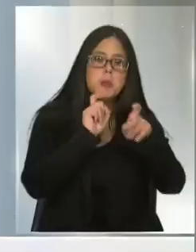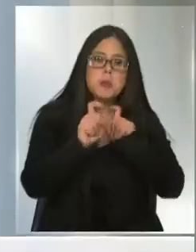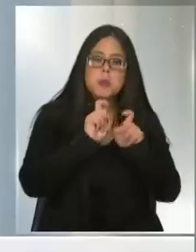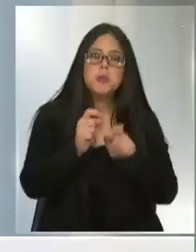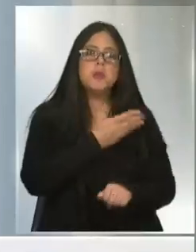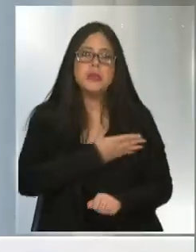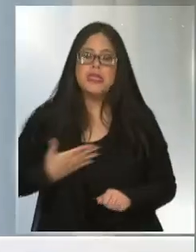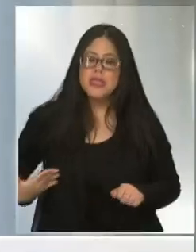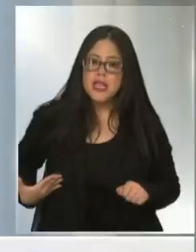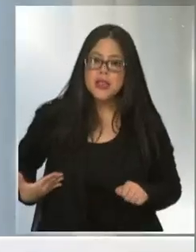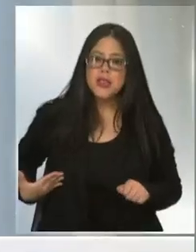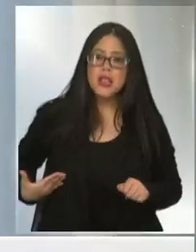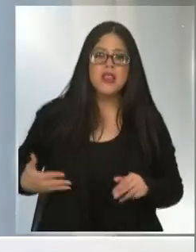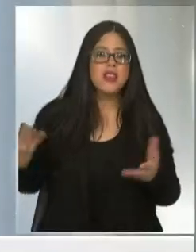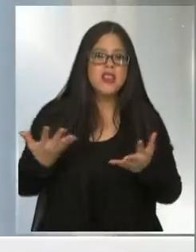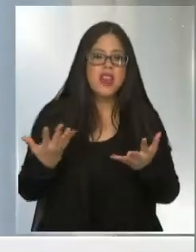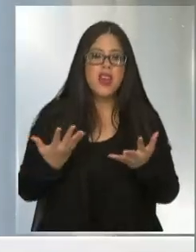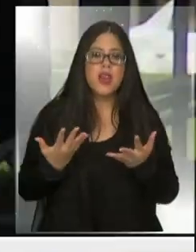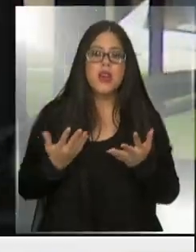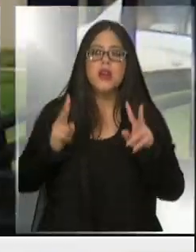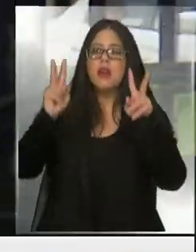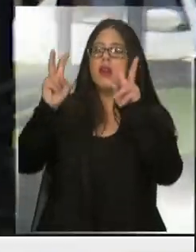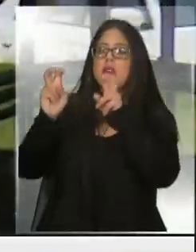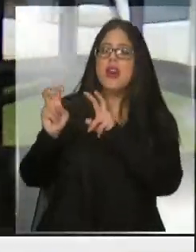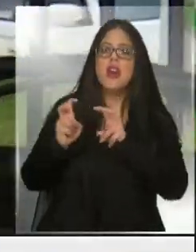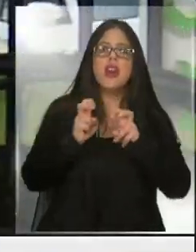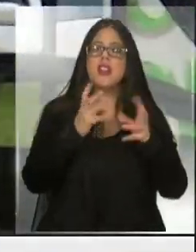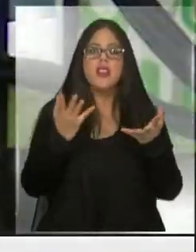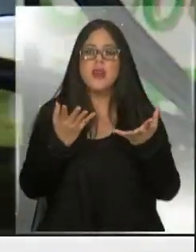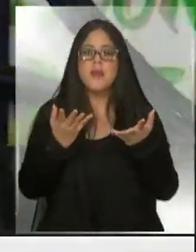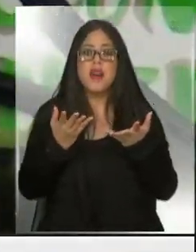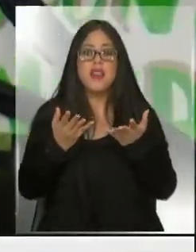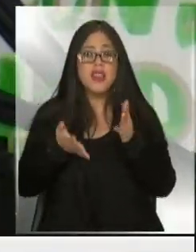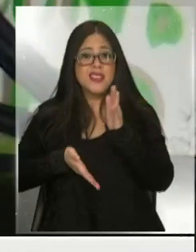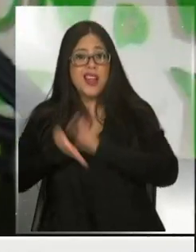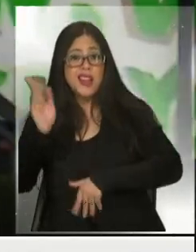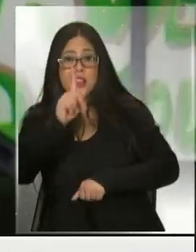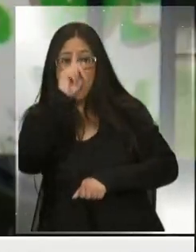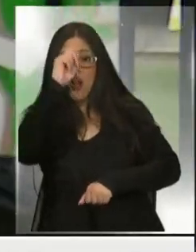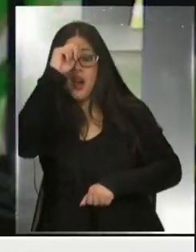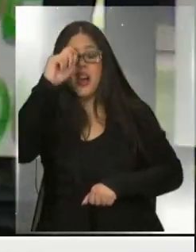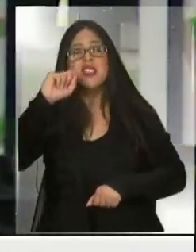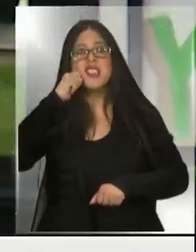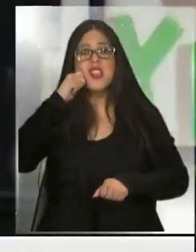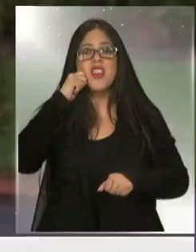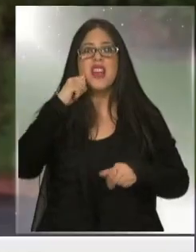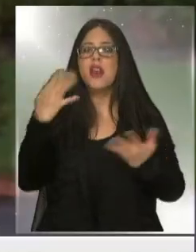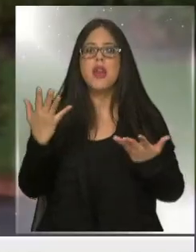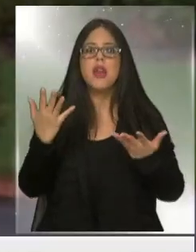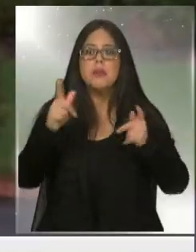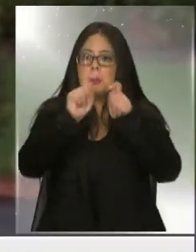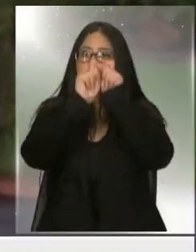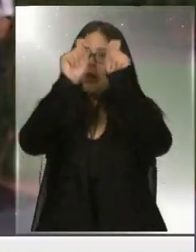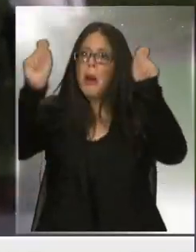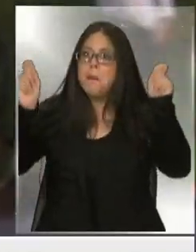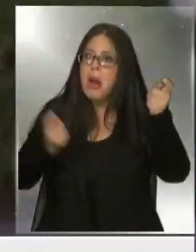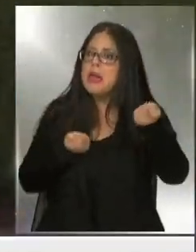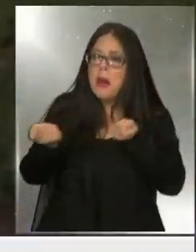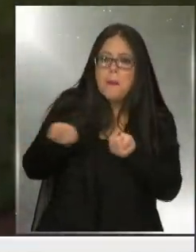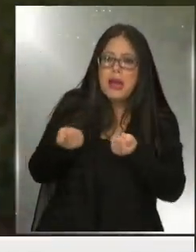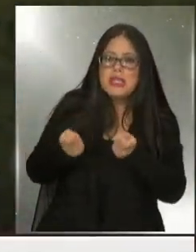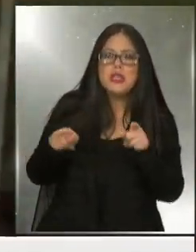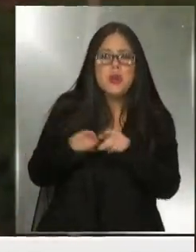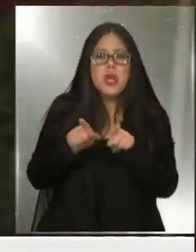apuntan directamente a que convirtió su alta médica en un acto de campaña y que su mensaje se aleja otra vez del llamado de los expertos a